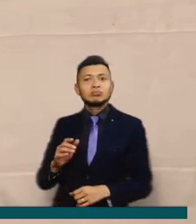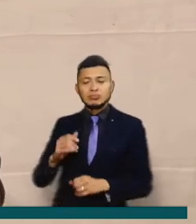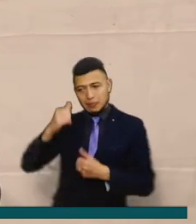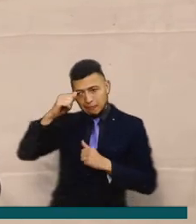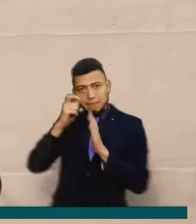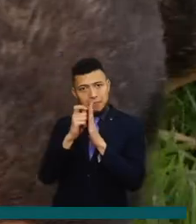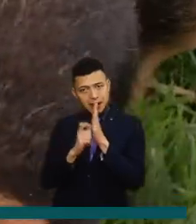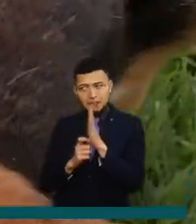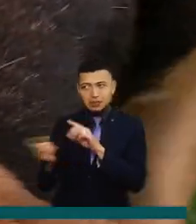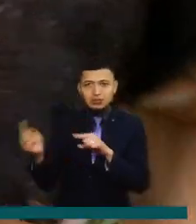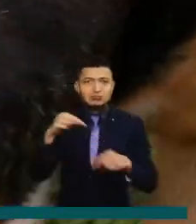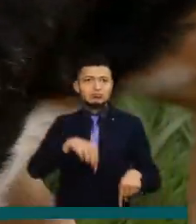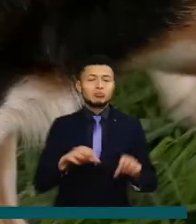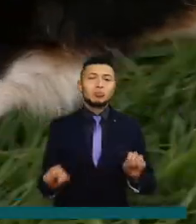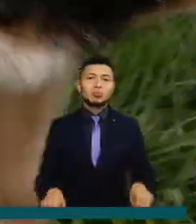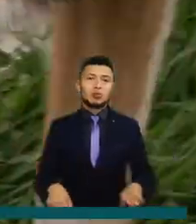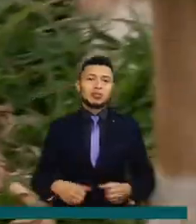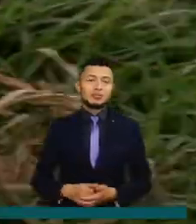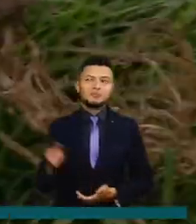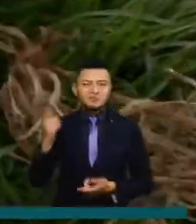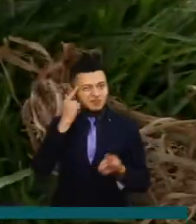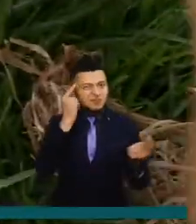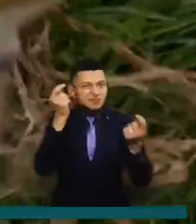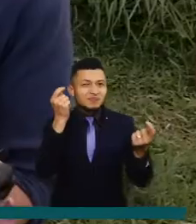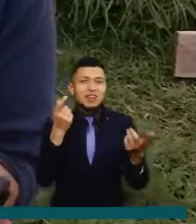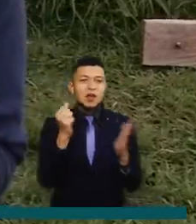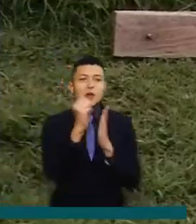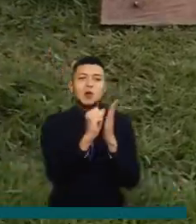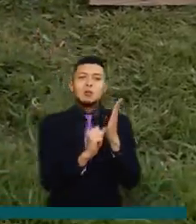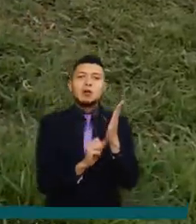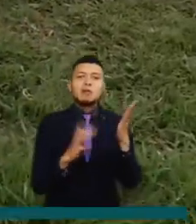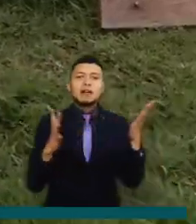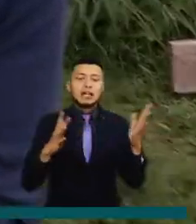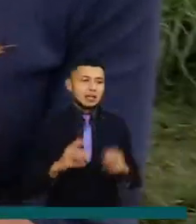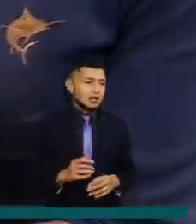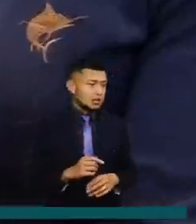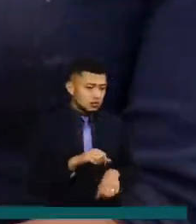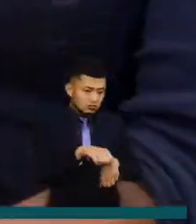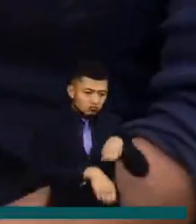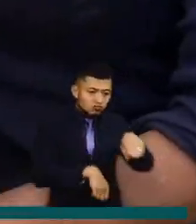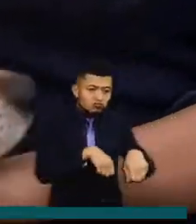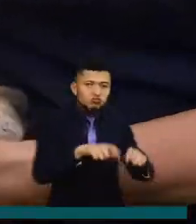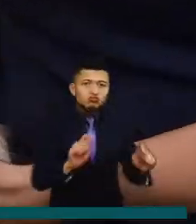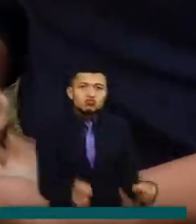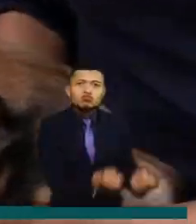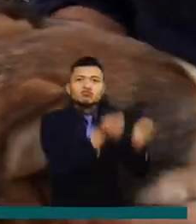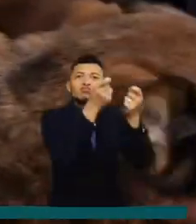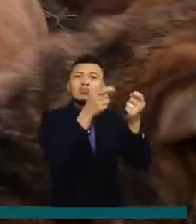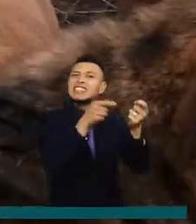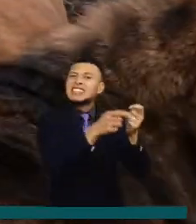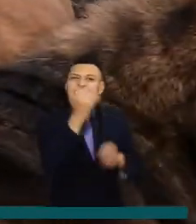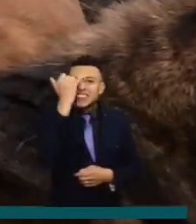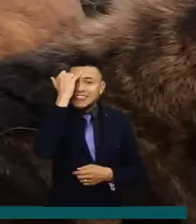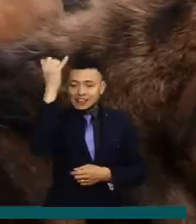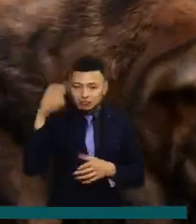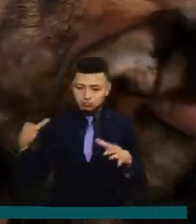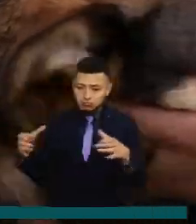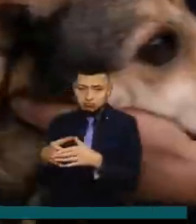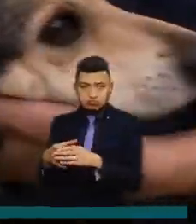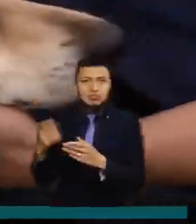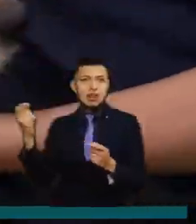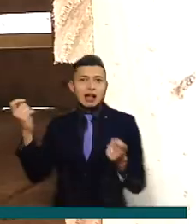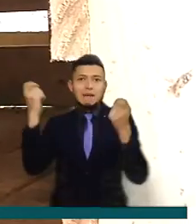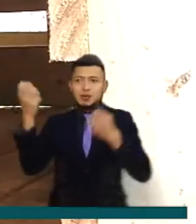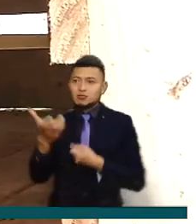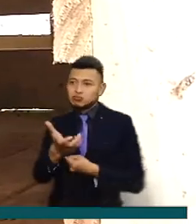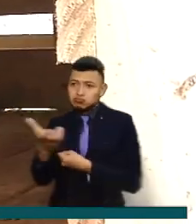unos parámetros. Esta estrategia también viene acompañada del programa Salvando Patas, una campaña creada por el Cuerpo de Bomberos